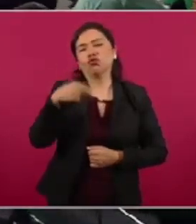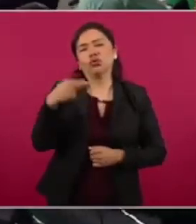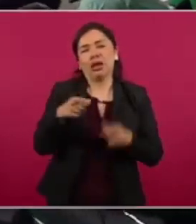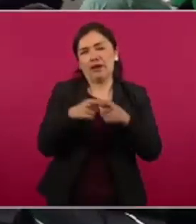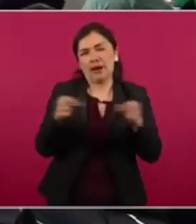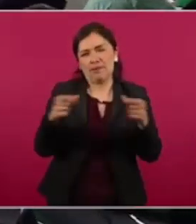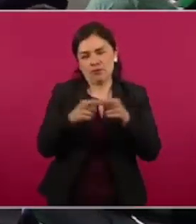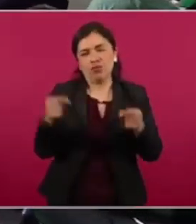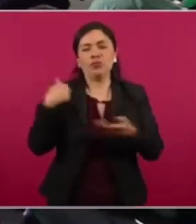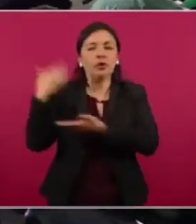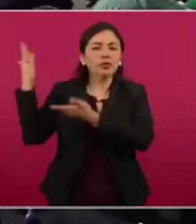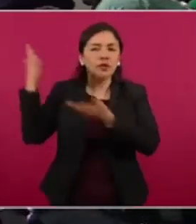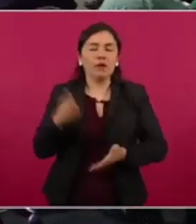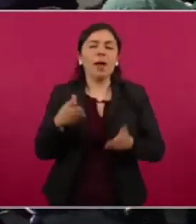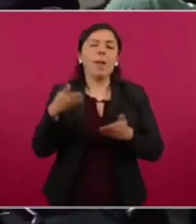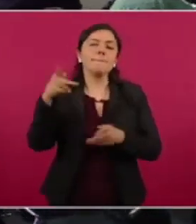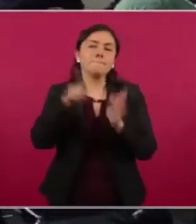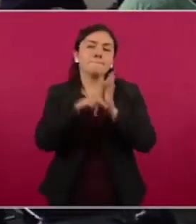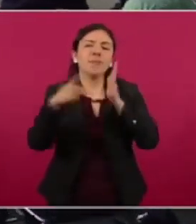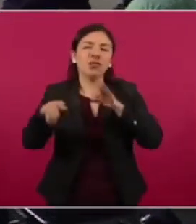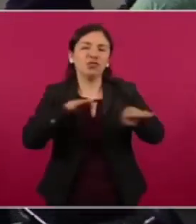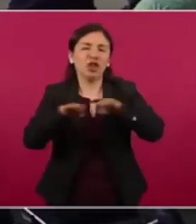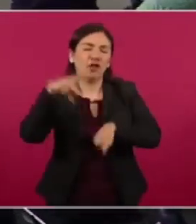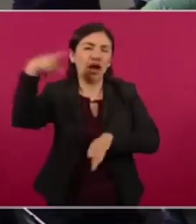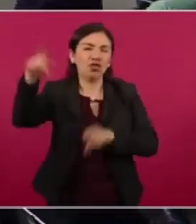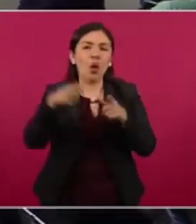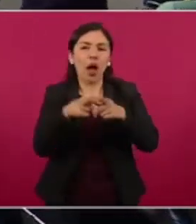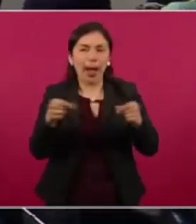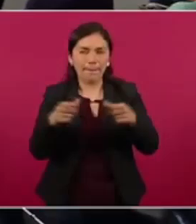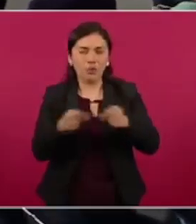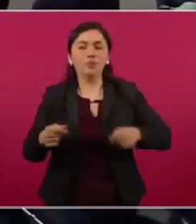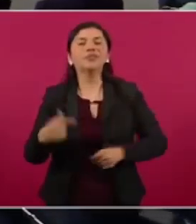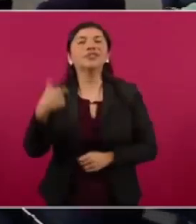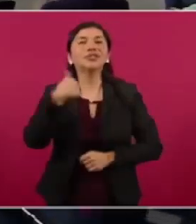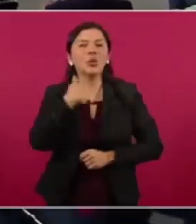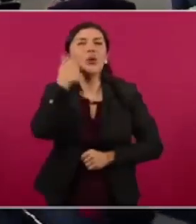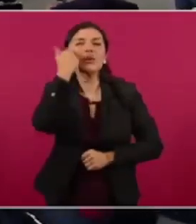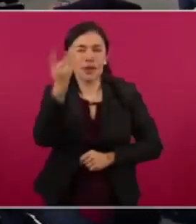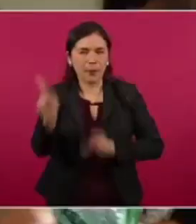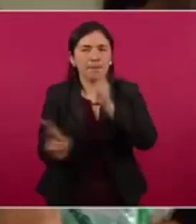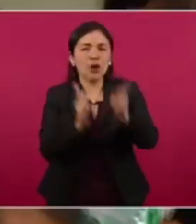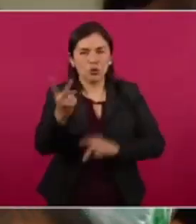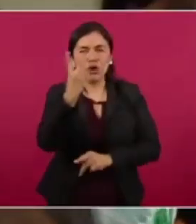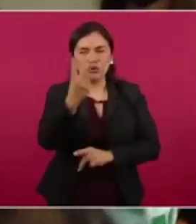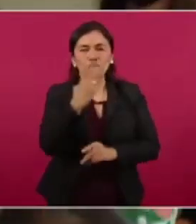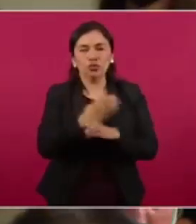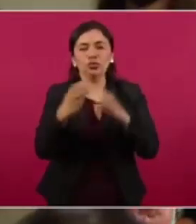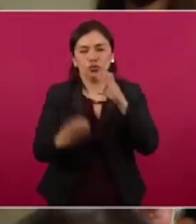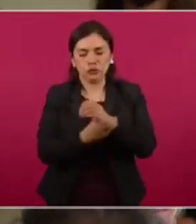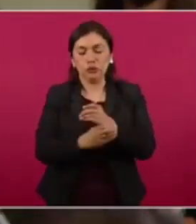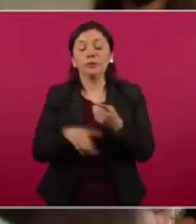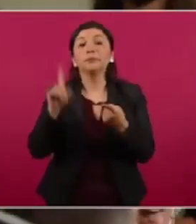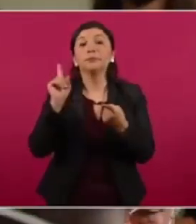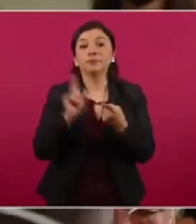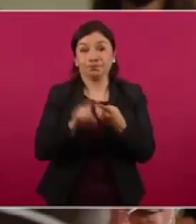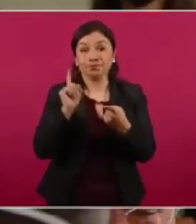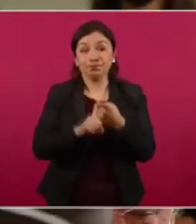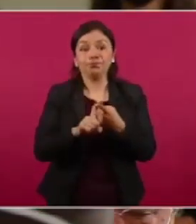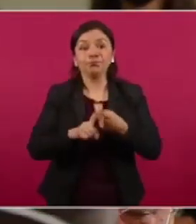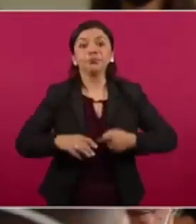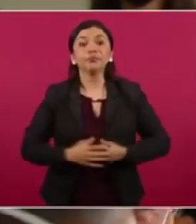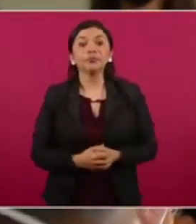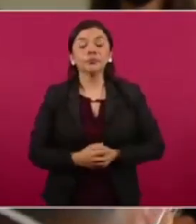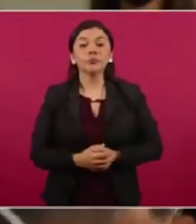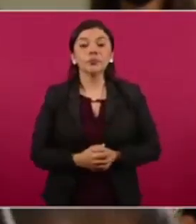corresponsal de Nikkei, periódico de Japón. Me gustaría hacer dos preguntas. Mi primera pregunta